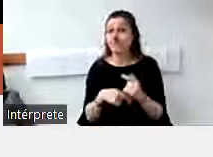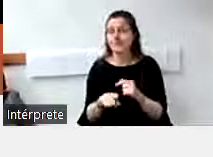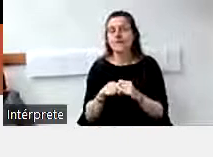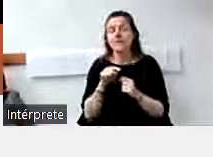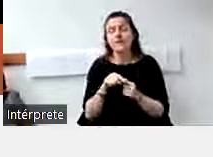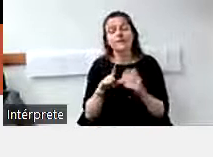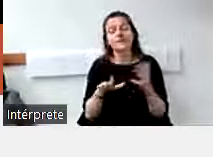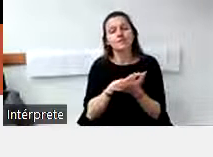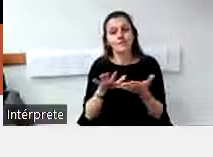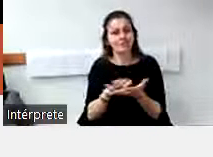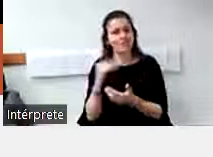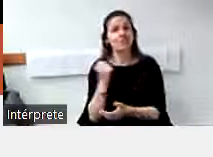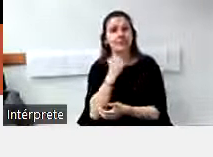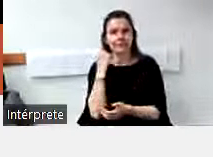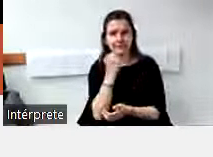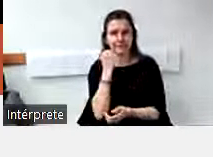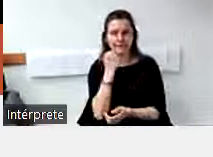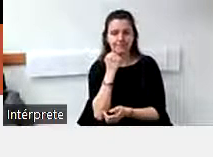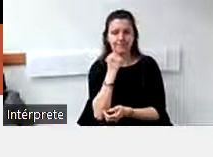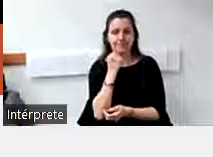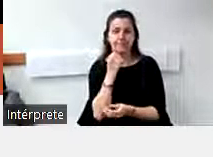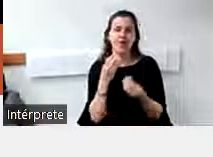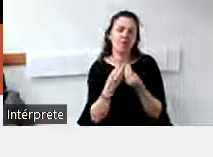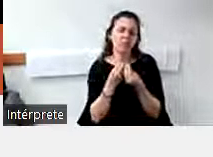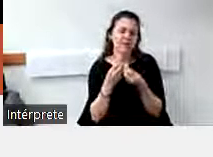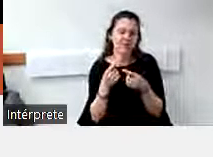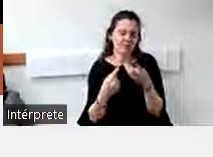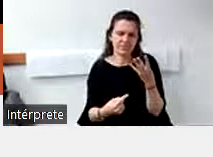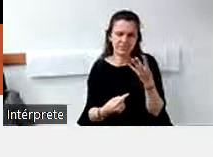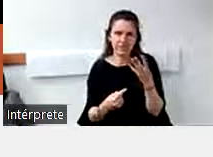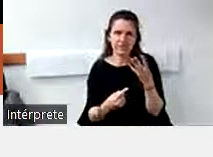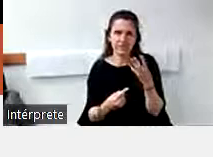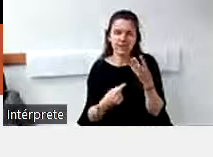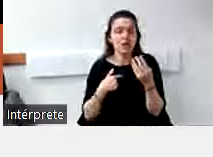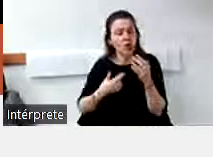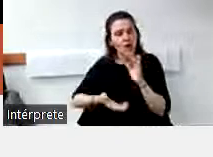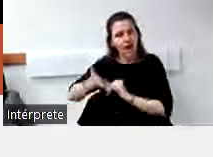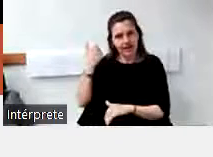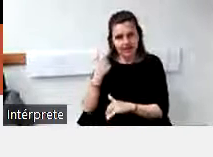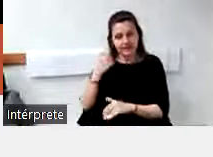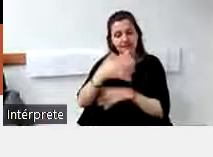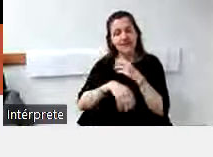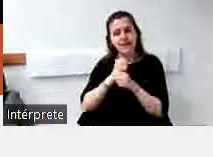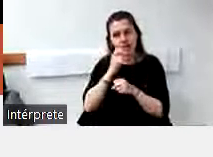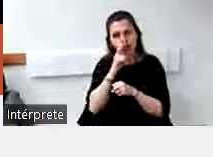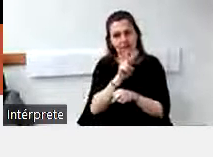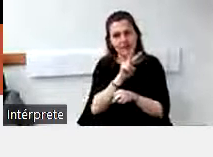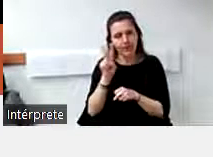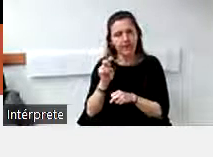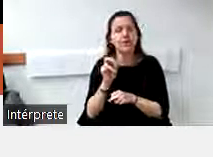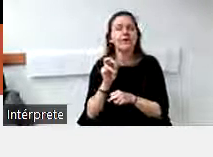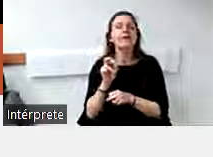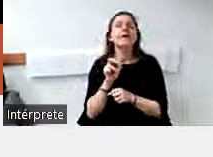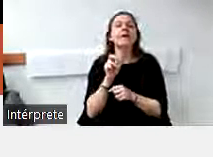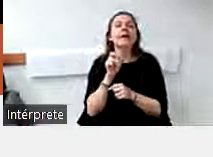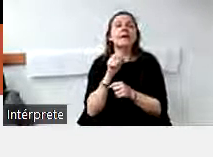tiene varios componentes. En una conferencia que yo di en el 2020, plena pandemia, para